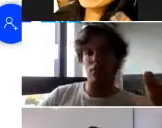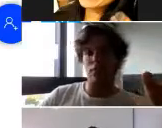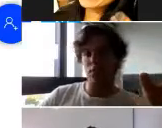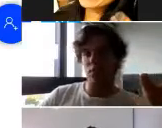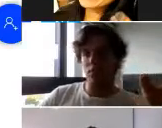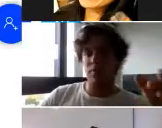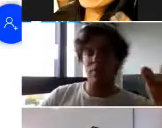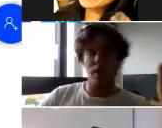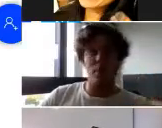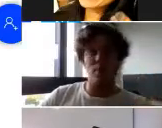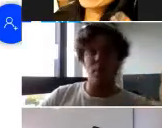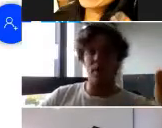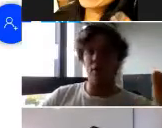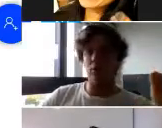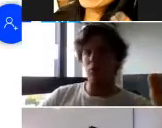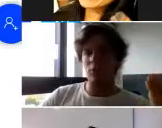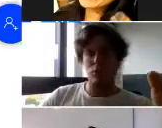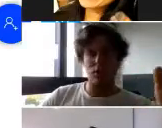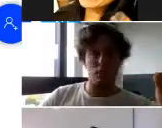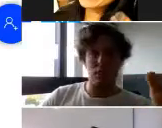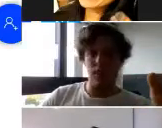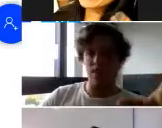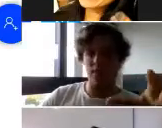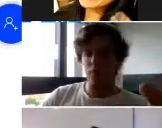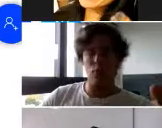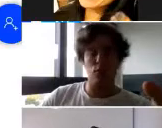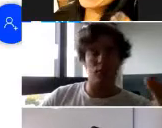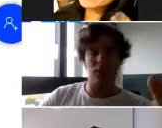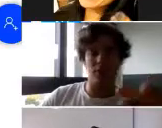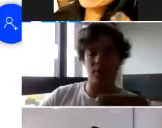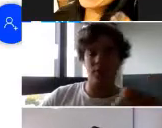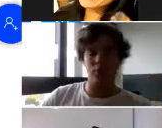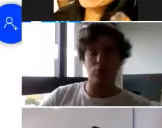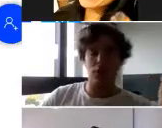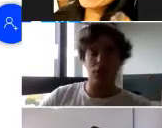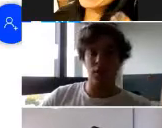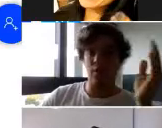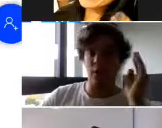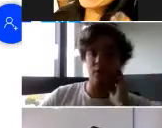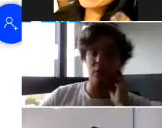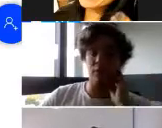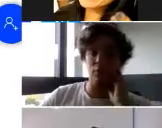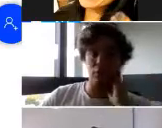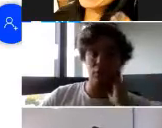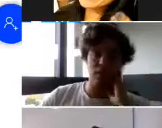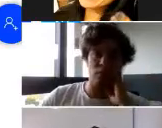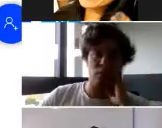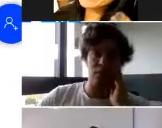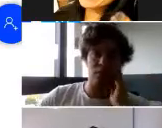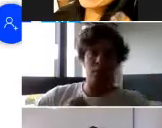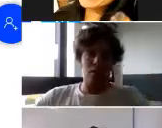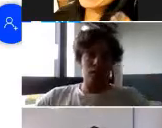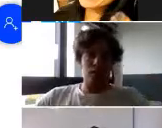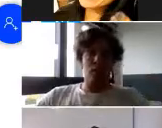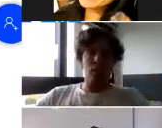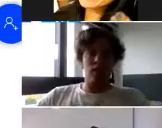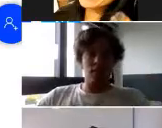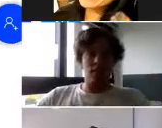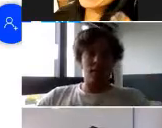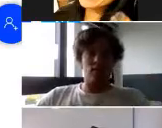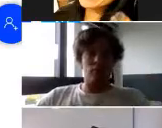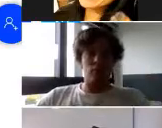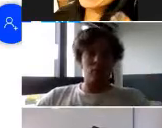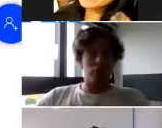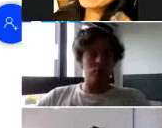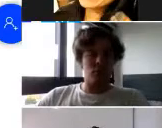esto, sirve para modificar la estructura, muchas cosas las necesito unir, y para eso sirven los bulones, entonces, bueno, este sería